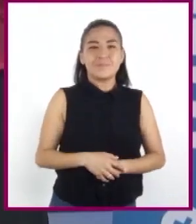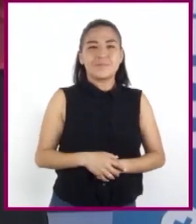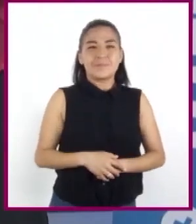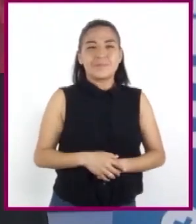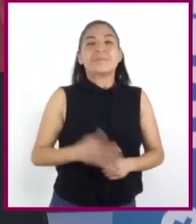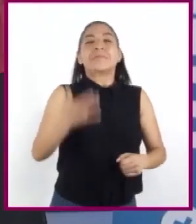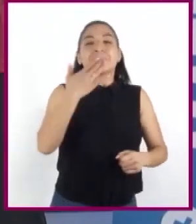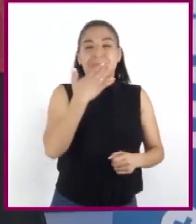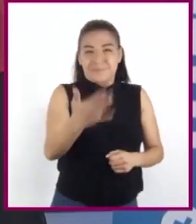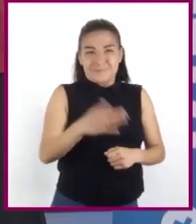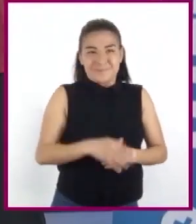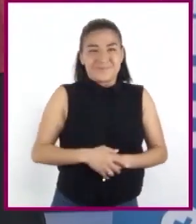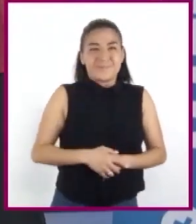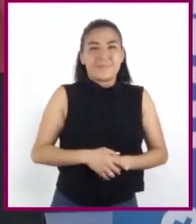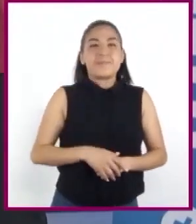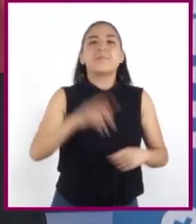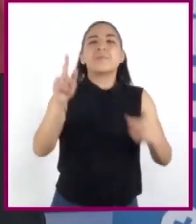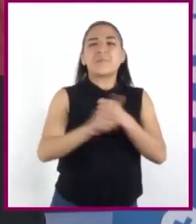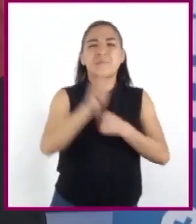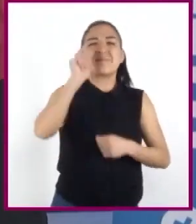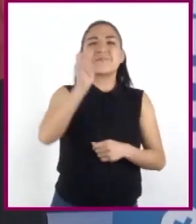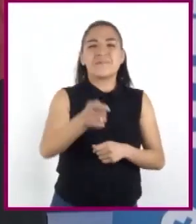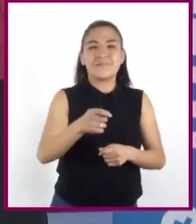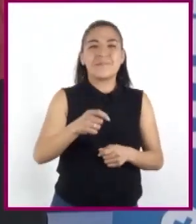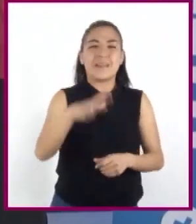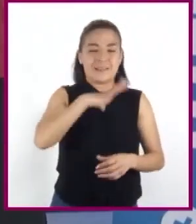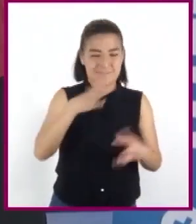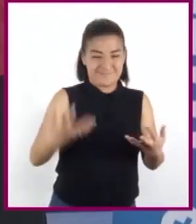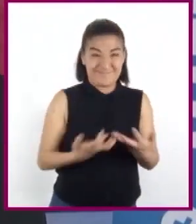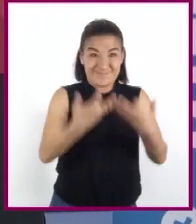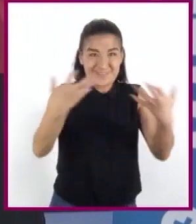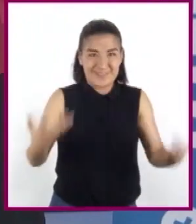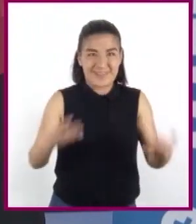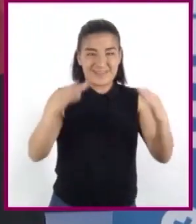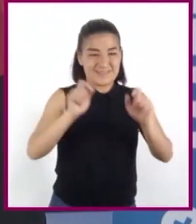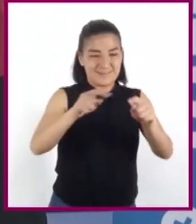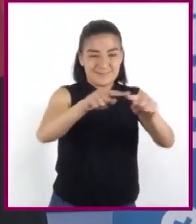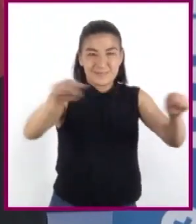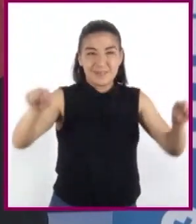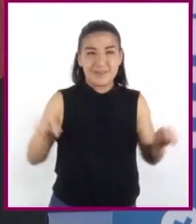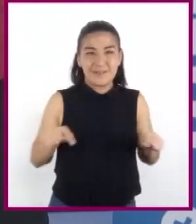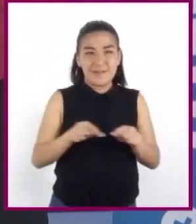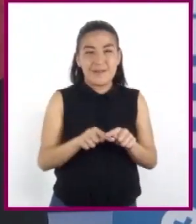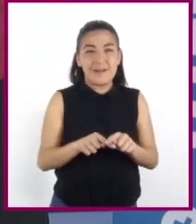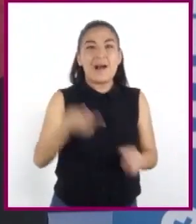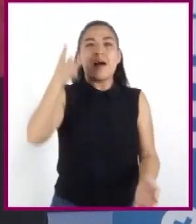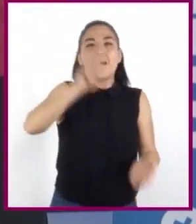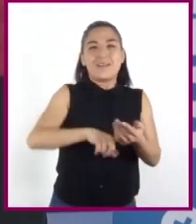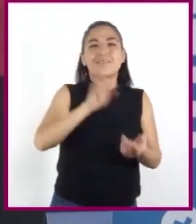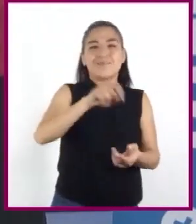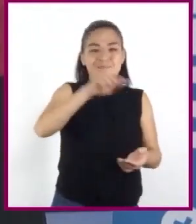Muy bien, el problema era que teníamos un terreno, dentro del cual había un pequeño